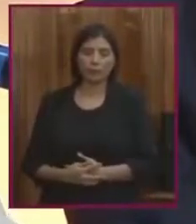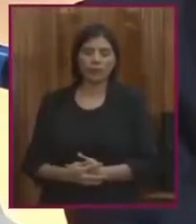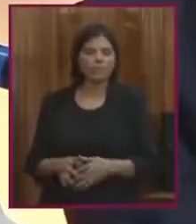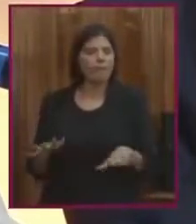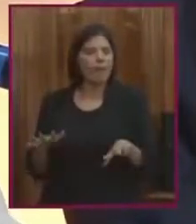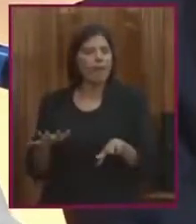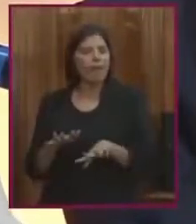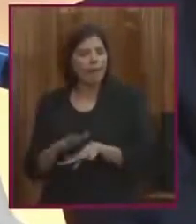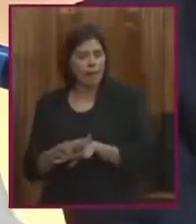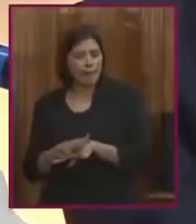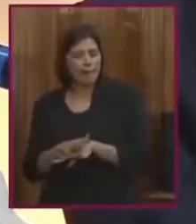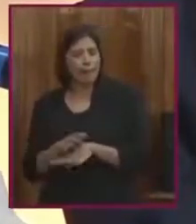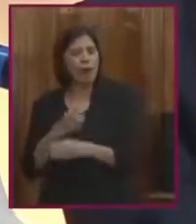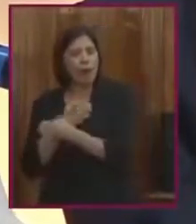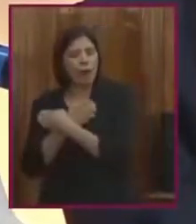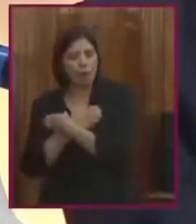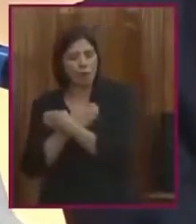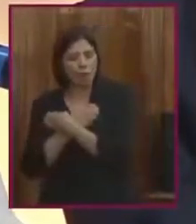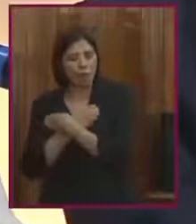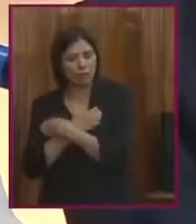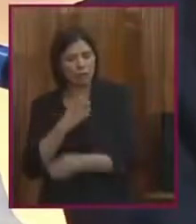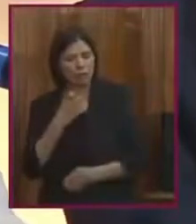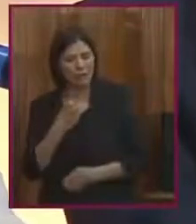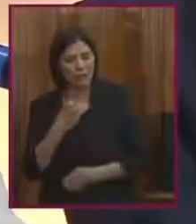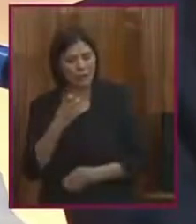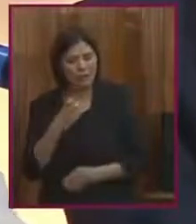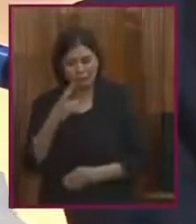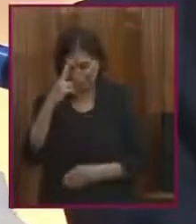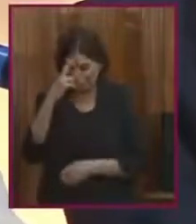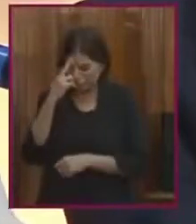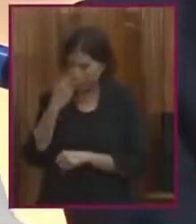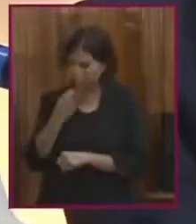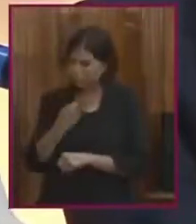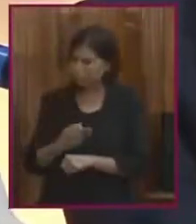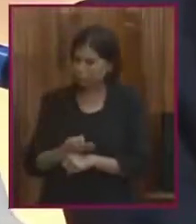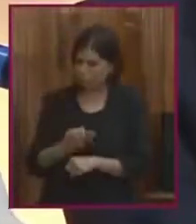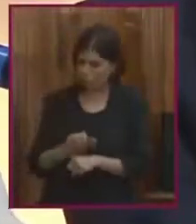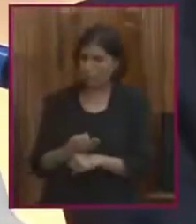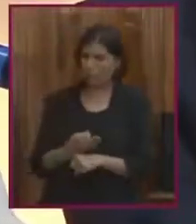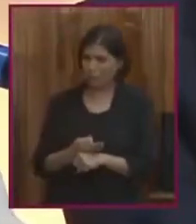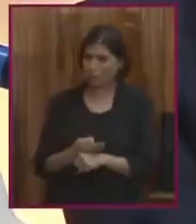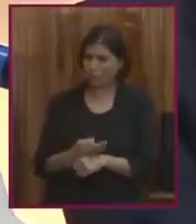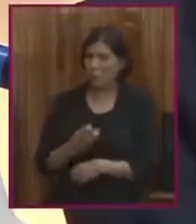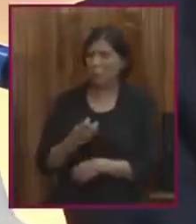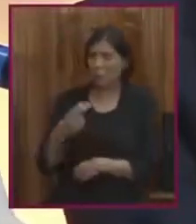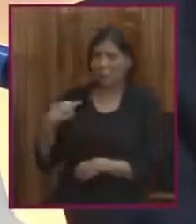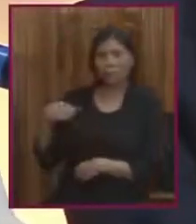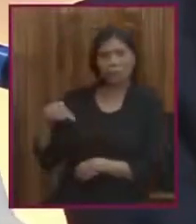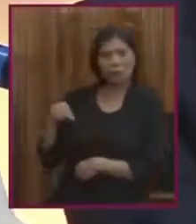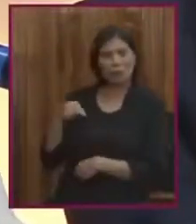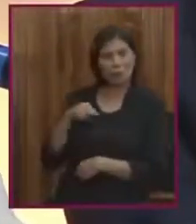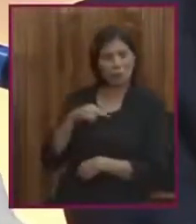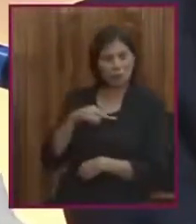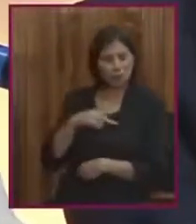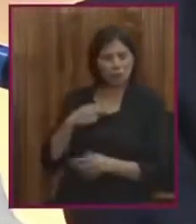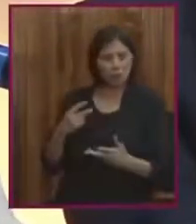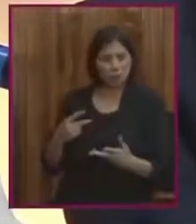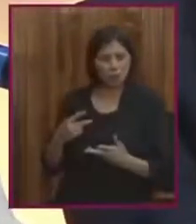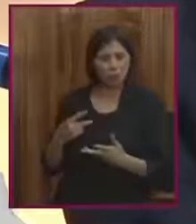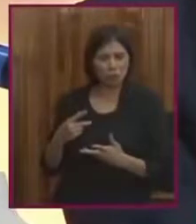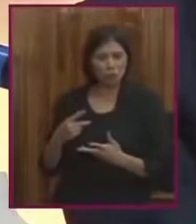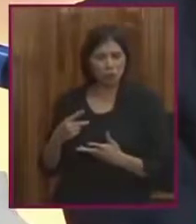educación. Por eso es la gran responsabilidad. Y por eso hemos encontrado, y esto confirma, que estamos en